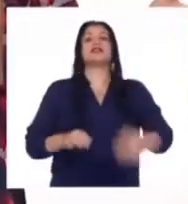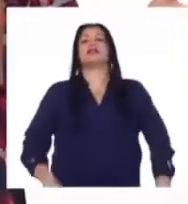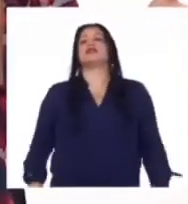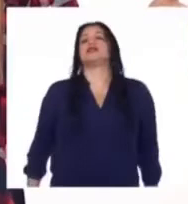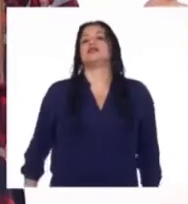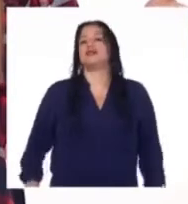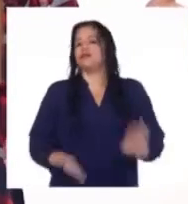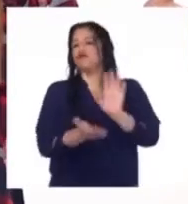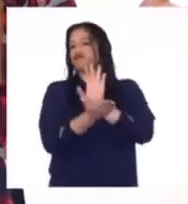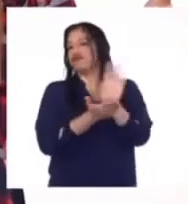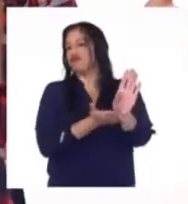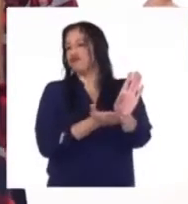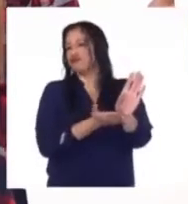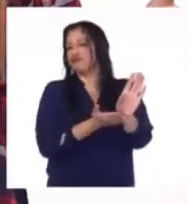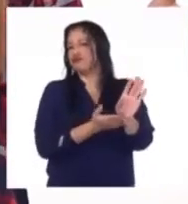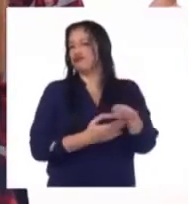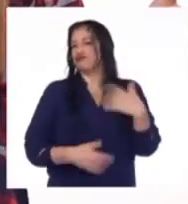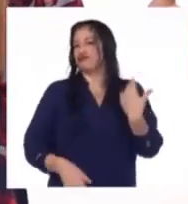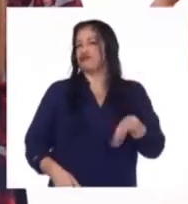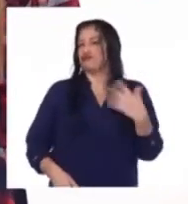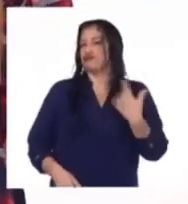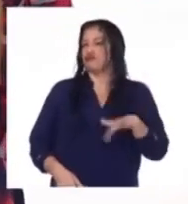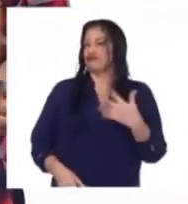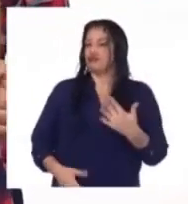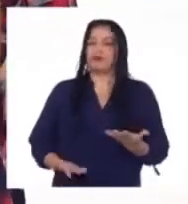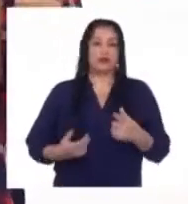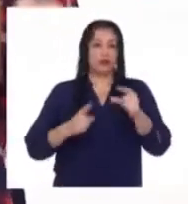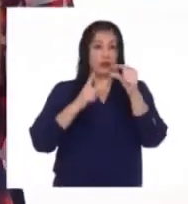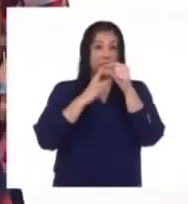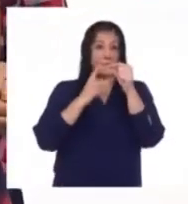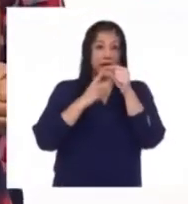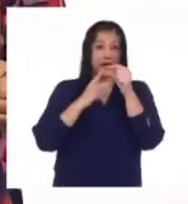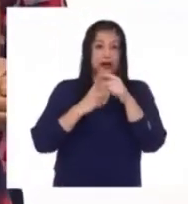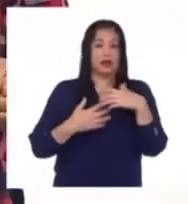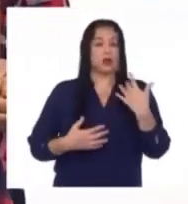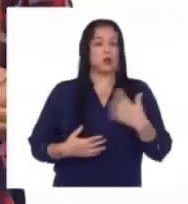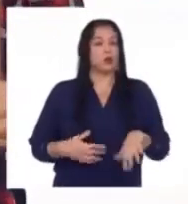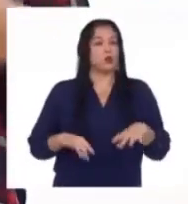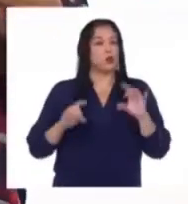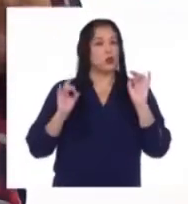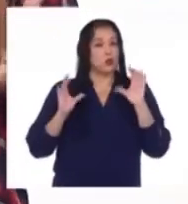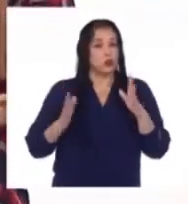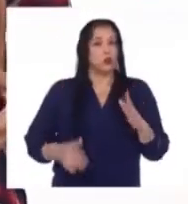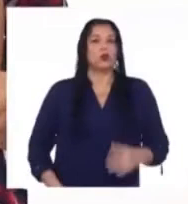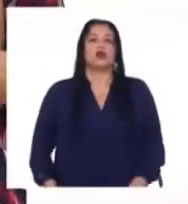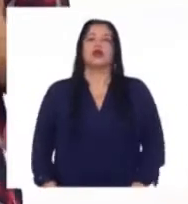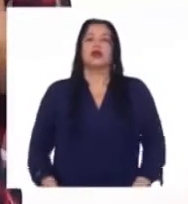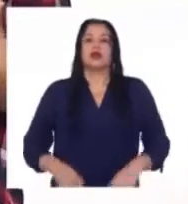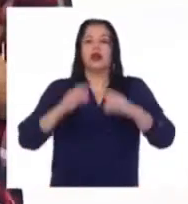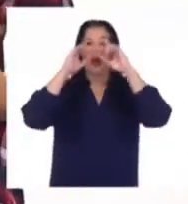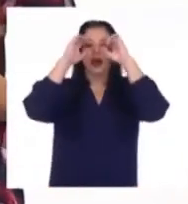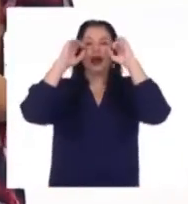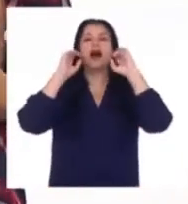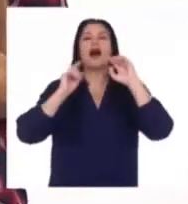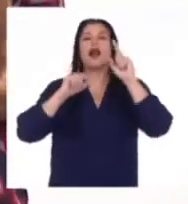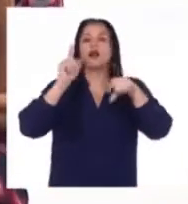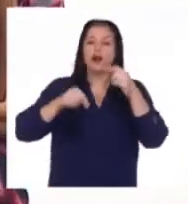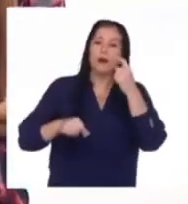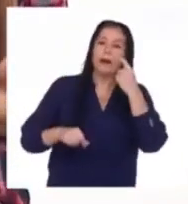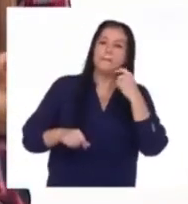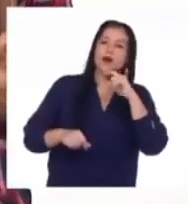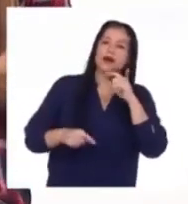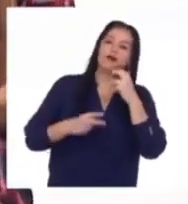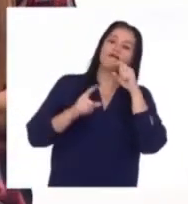discriminación. Exacto. Es una palabra que tiene peso. A algunas y a algunos nos ha tocado